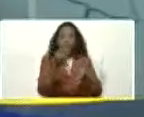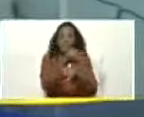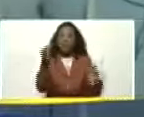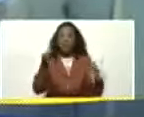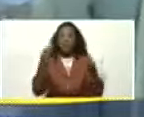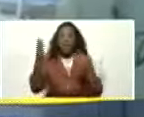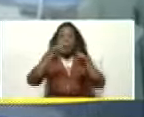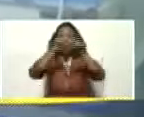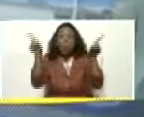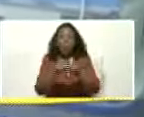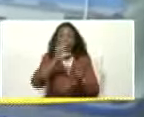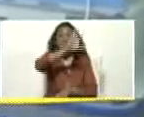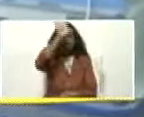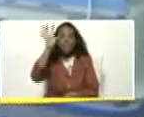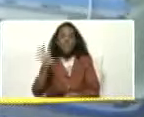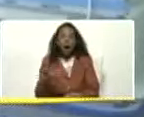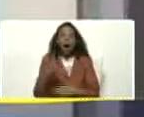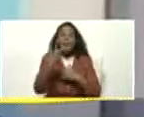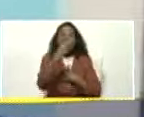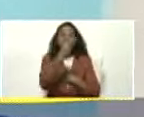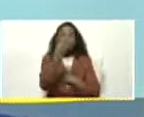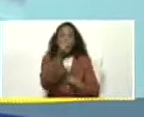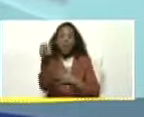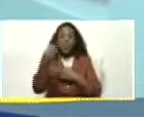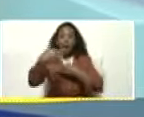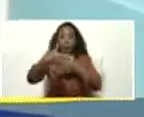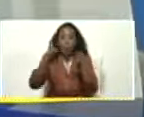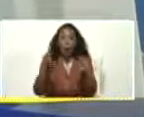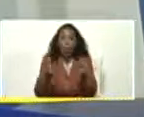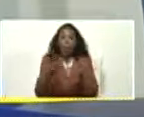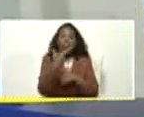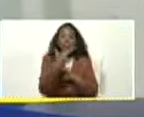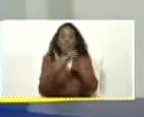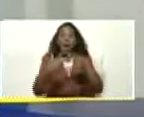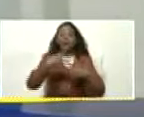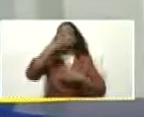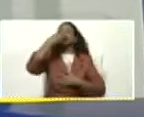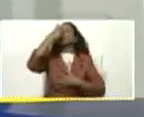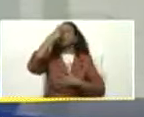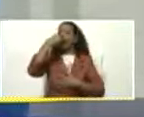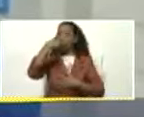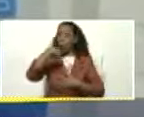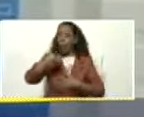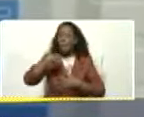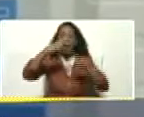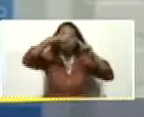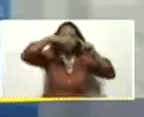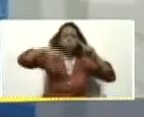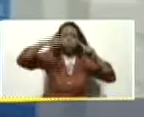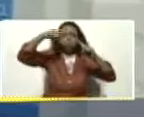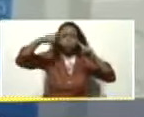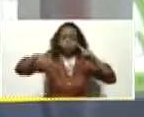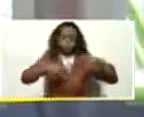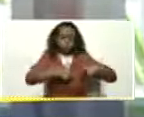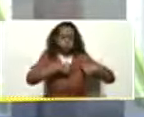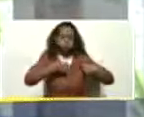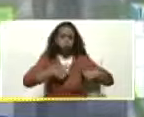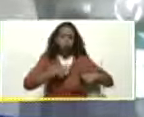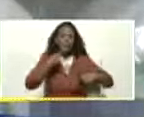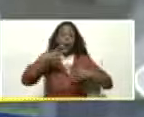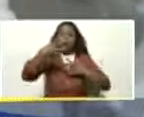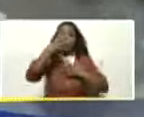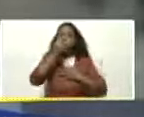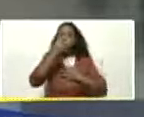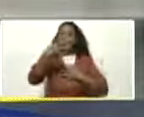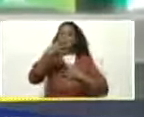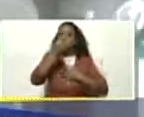mundo 20 incubadoras cerrad tres ventiladores 20 monitores multiparámetro 20 bombas de